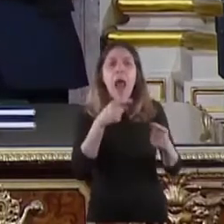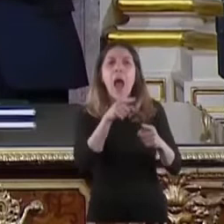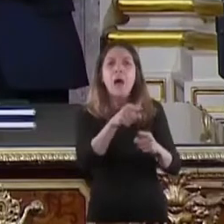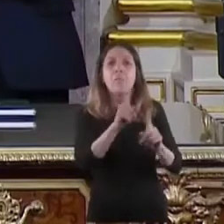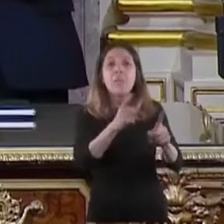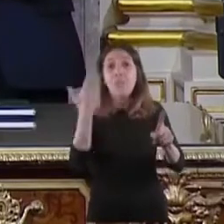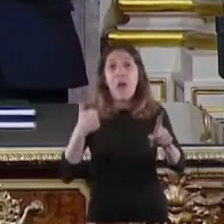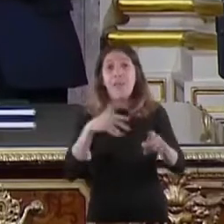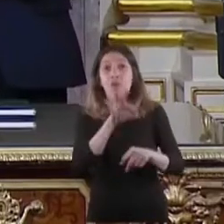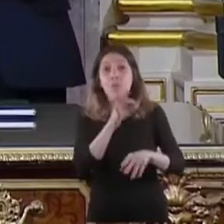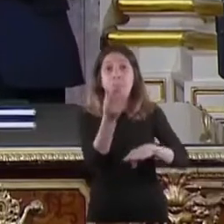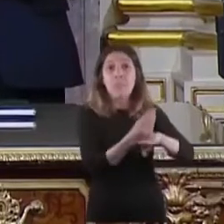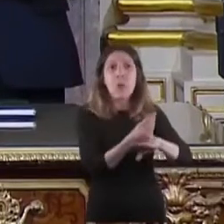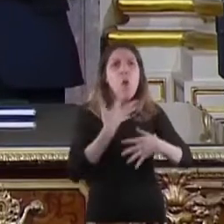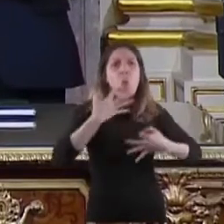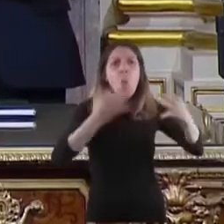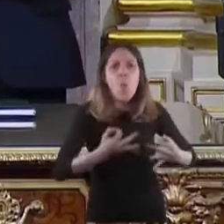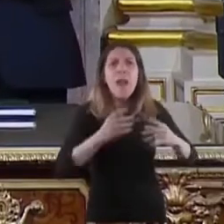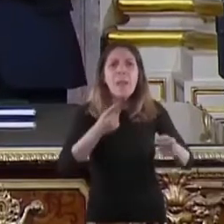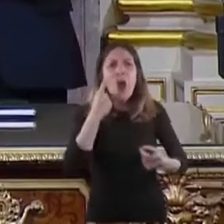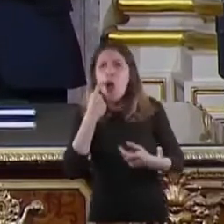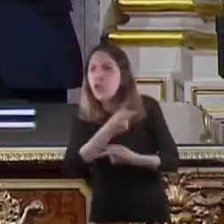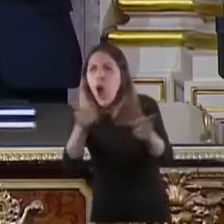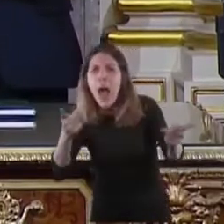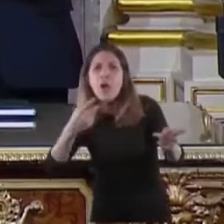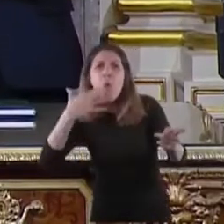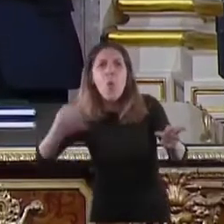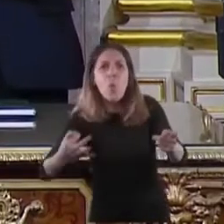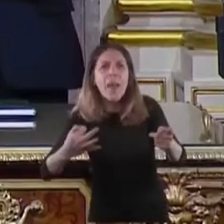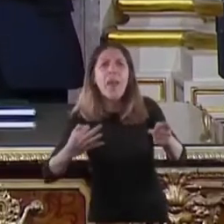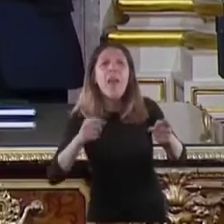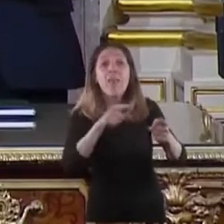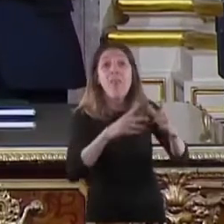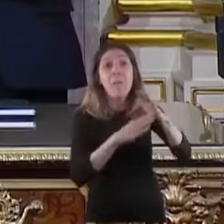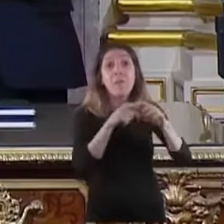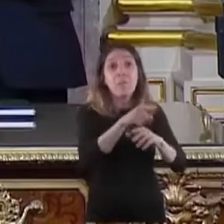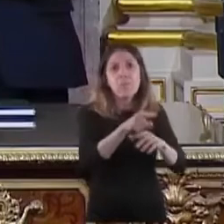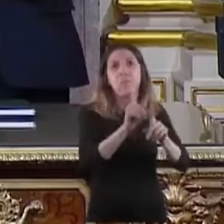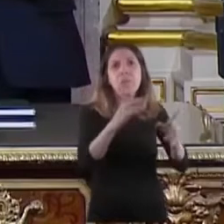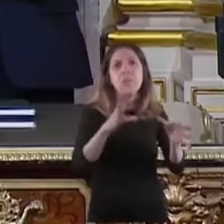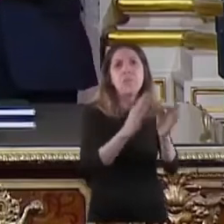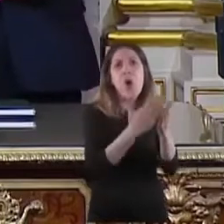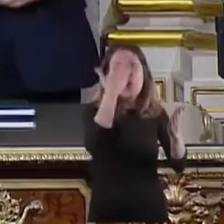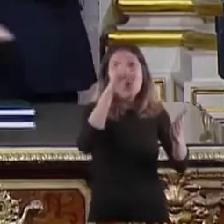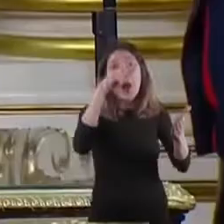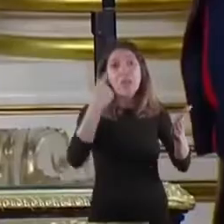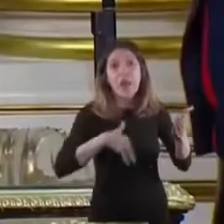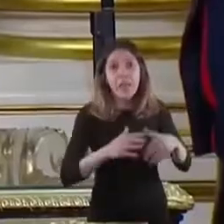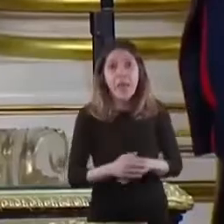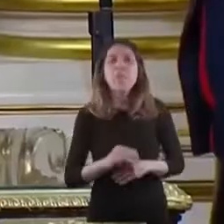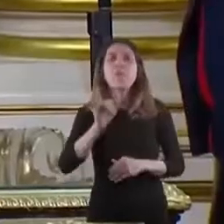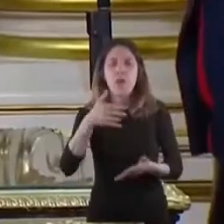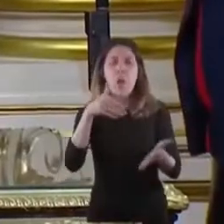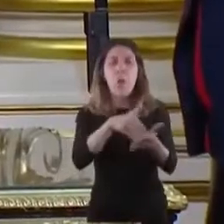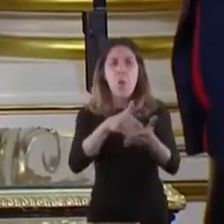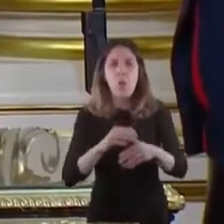sido nombrada, cumpliendo y haciendo cumplir en cuanto de vos dependa la Constitución de la Nación Argentina? Sí,